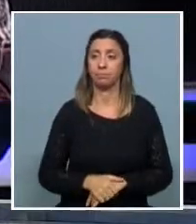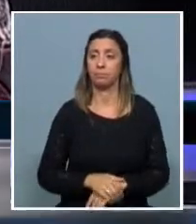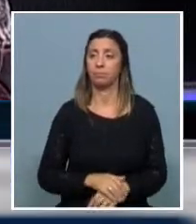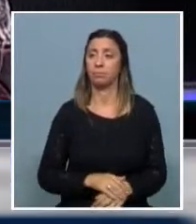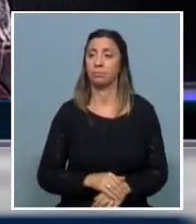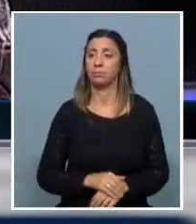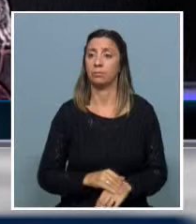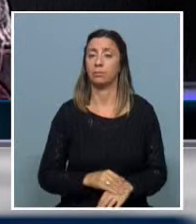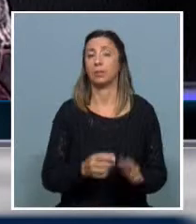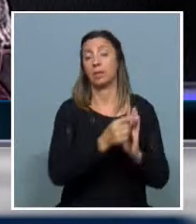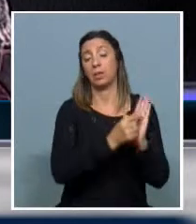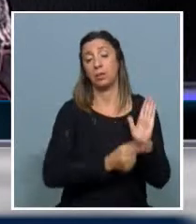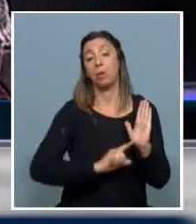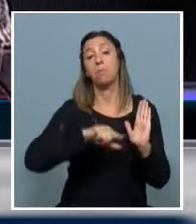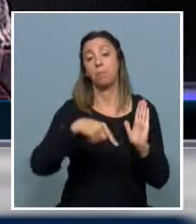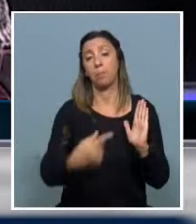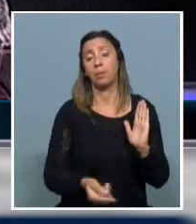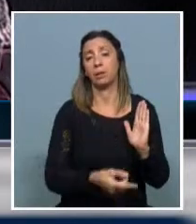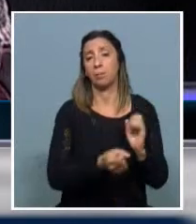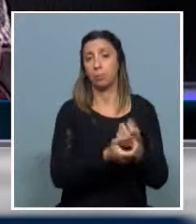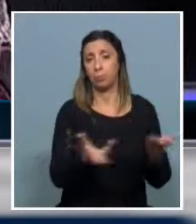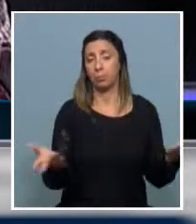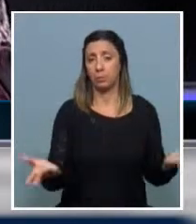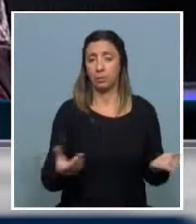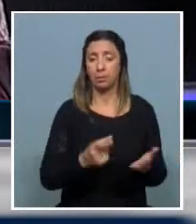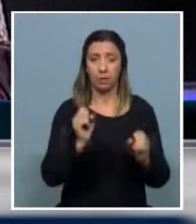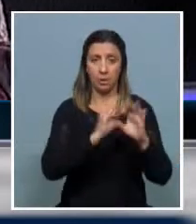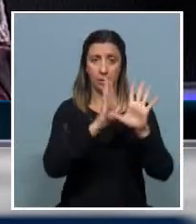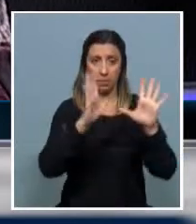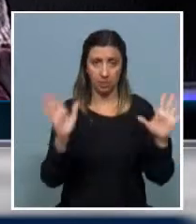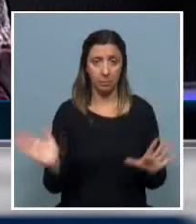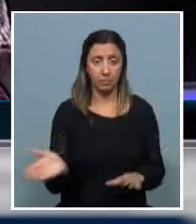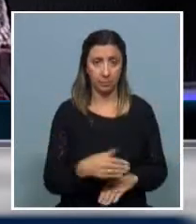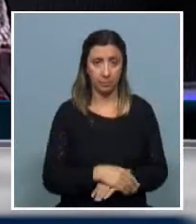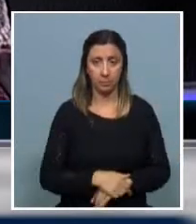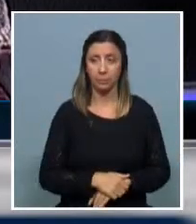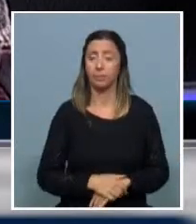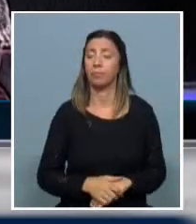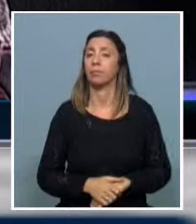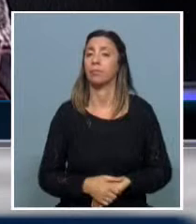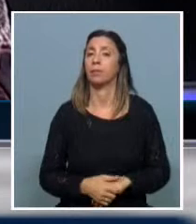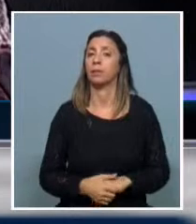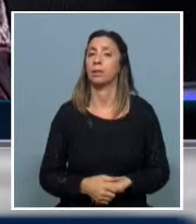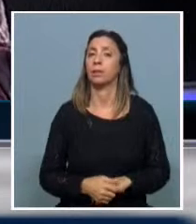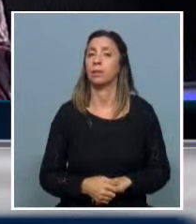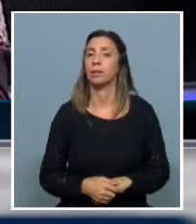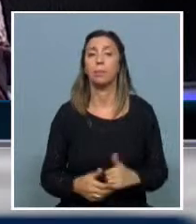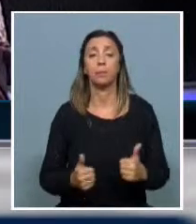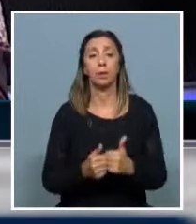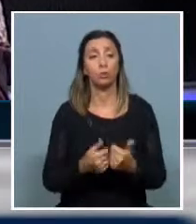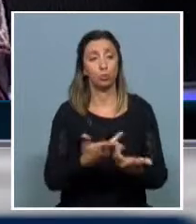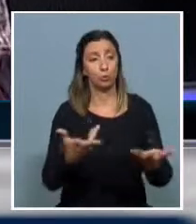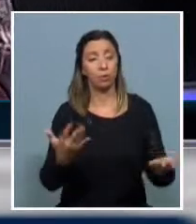exponemos los listados, como el que va a salir mañana, a los efectos de la transparencia y de que además surja el control